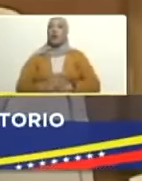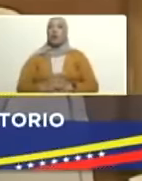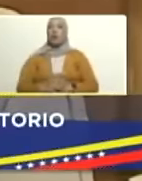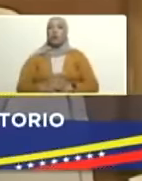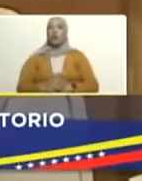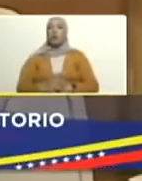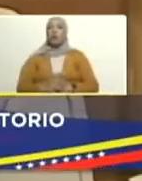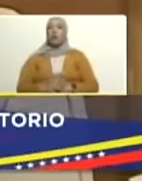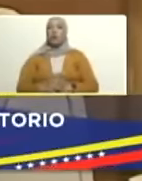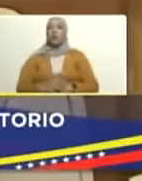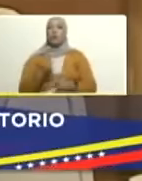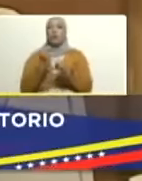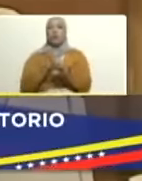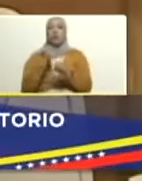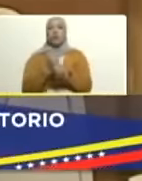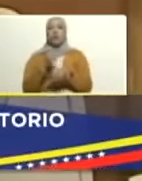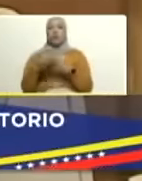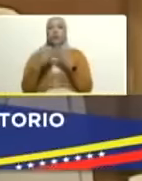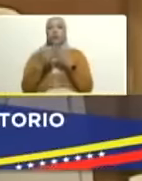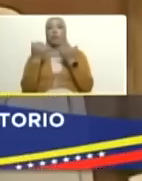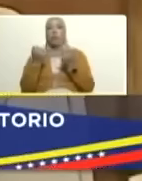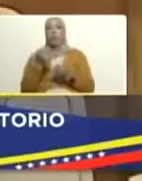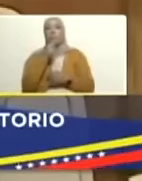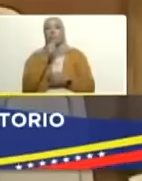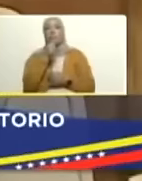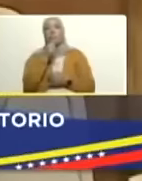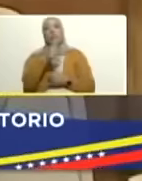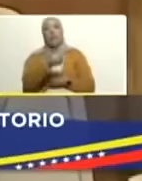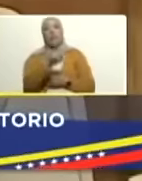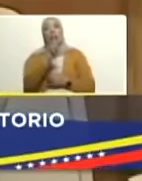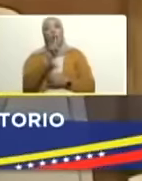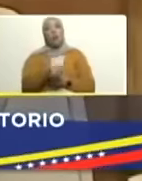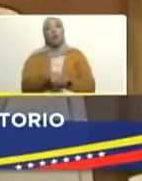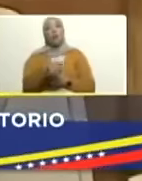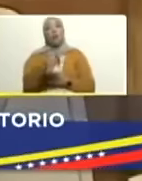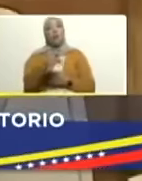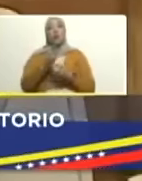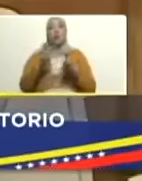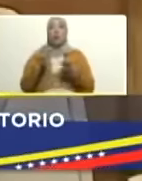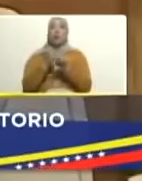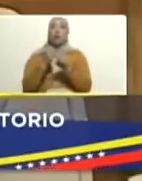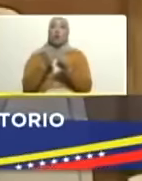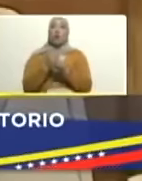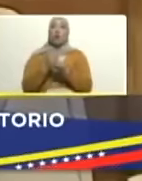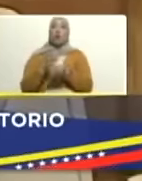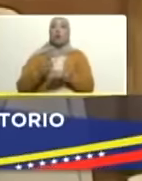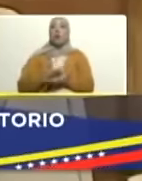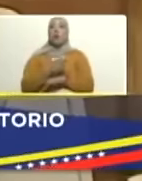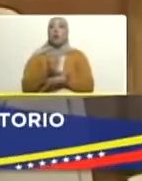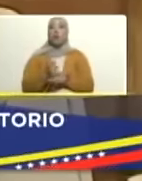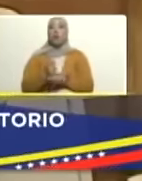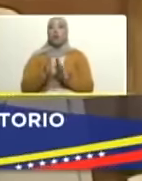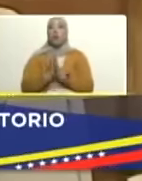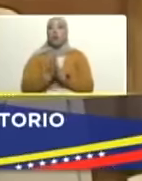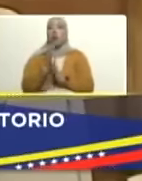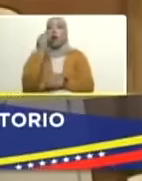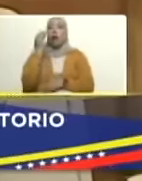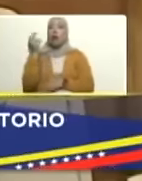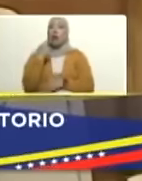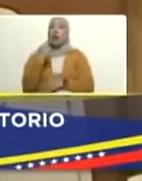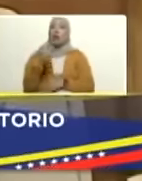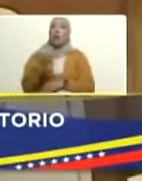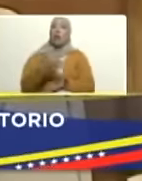de la República y también en el exterior, hemos principalmente llevado la